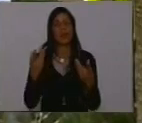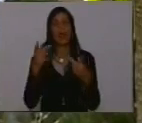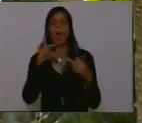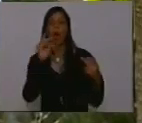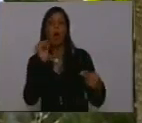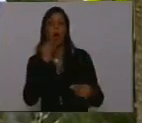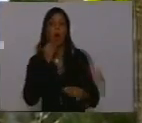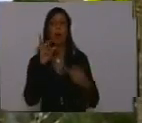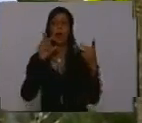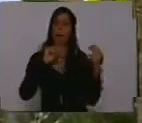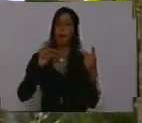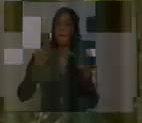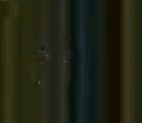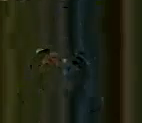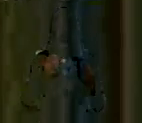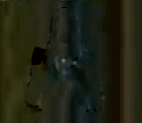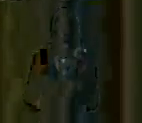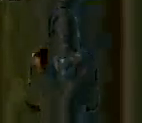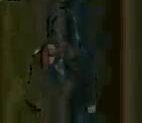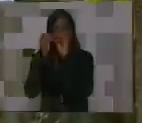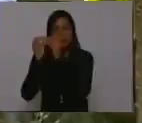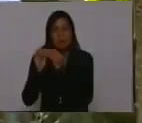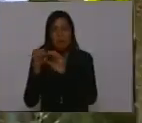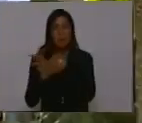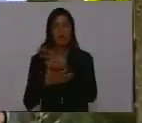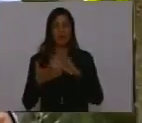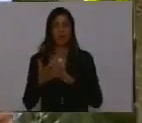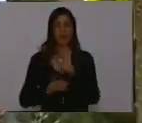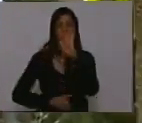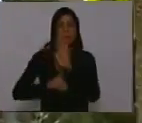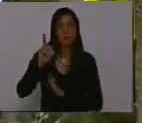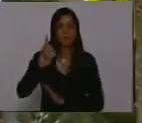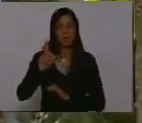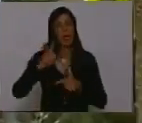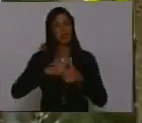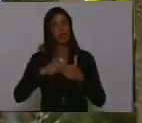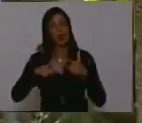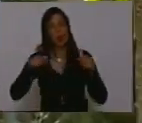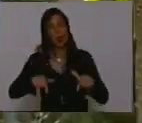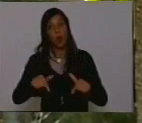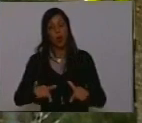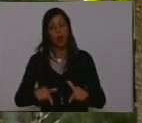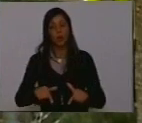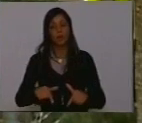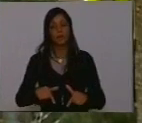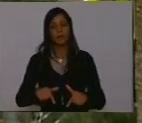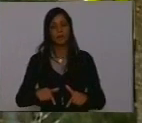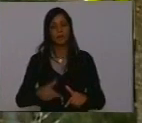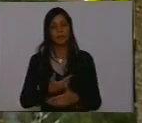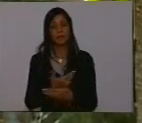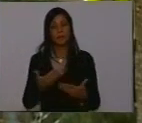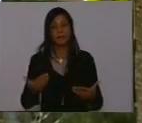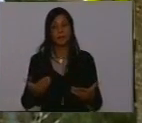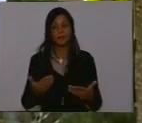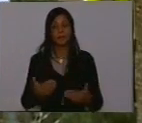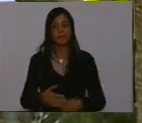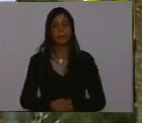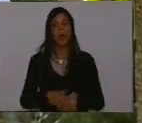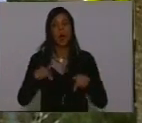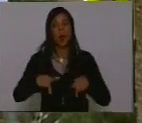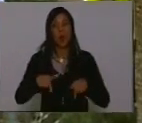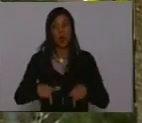desarrollar sus capacidades. Por eso, hoy, compatriotas, se